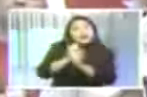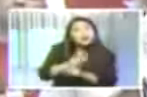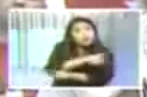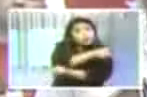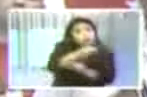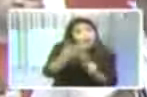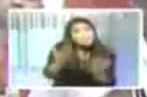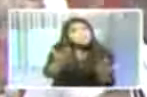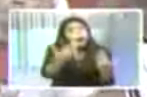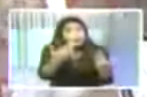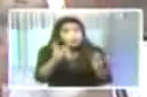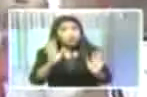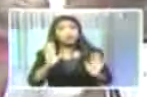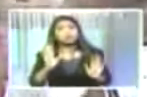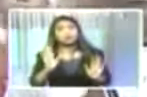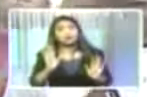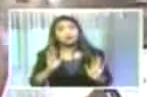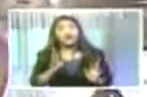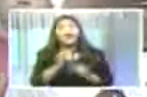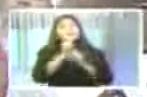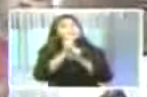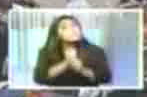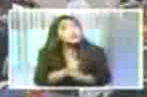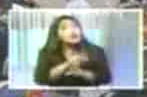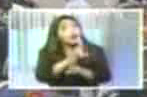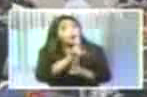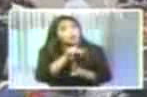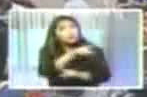si ese día llega.